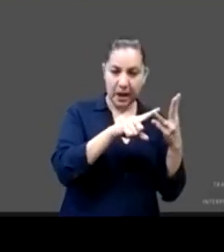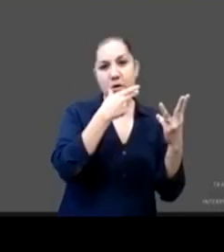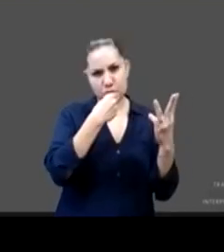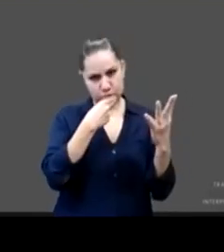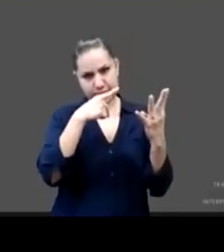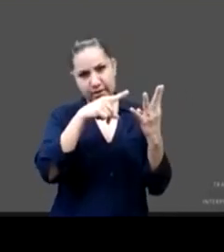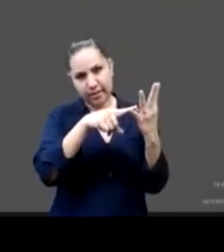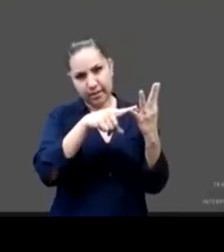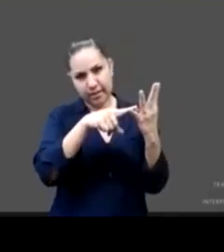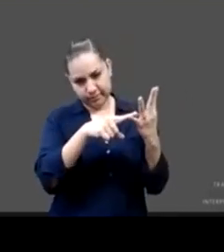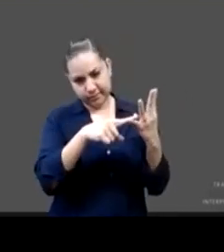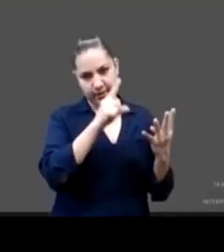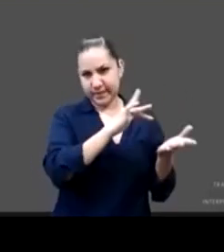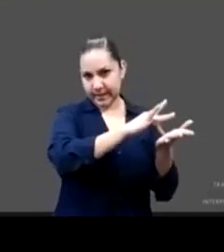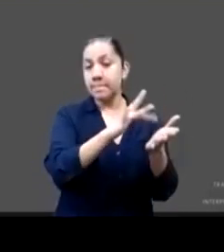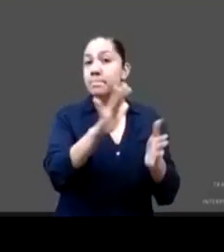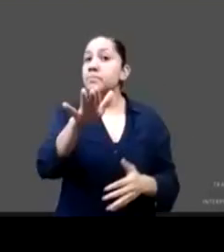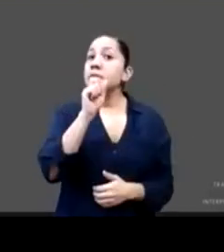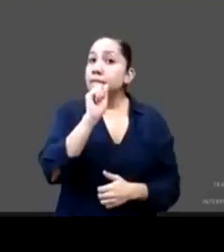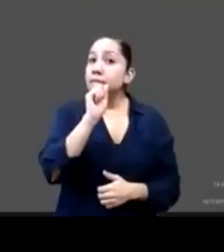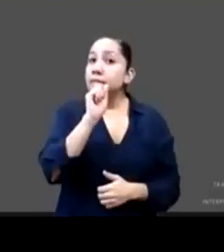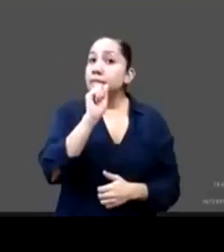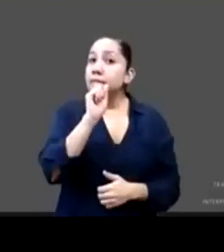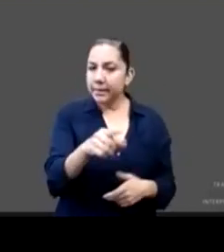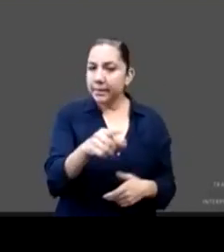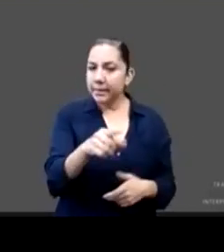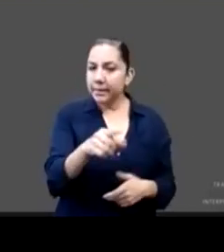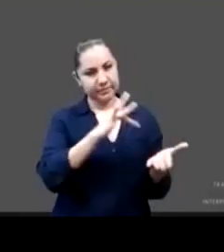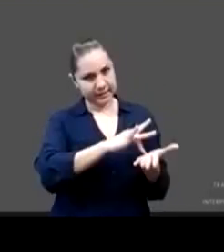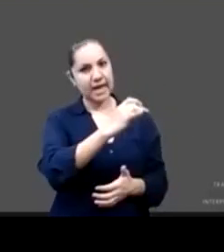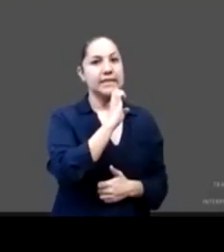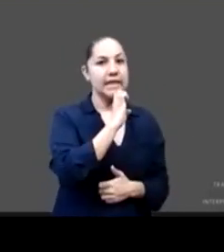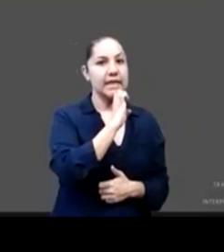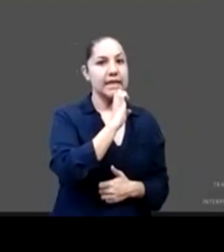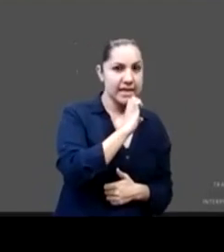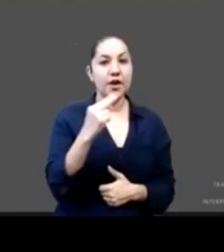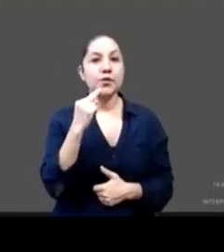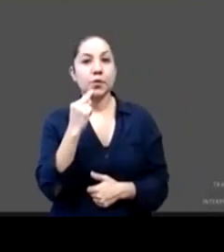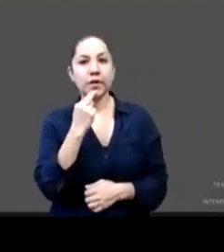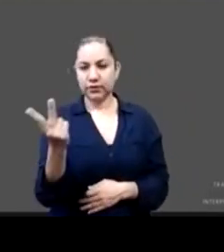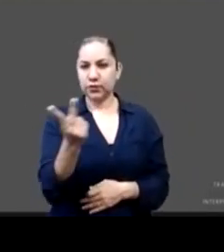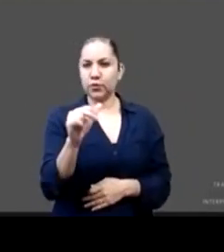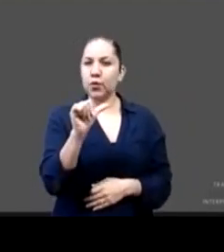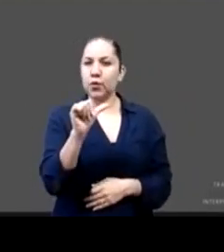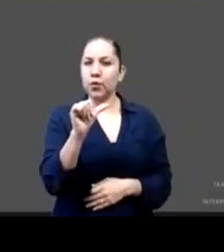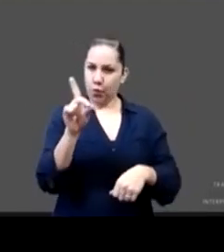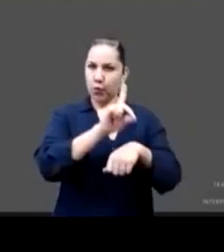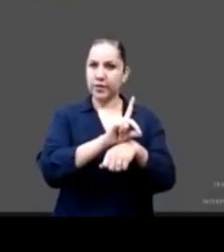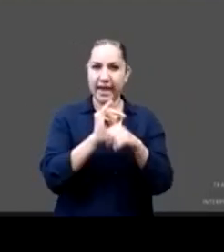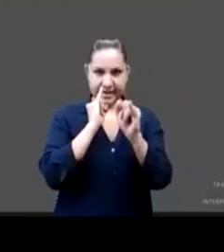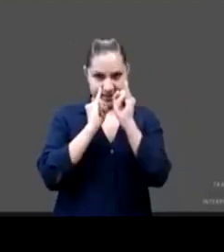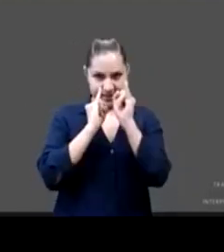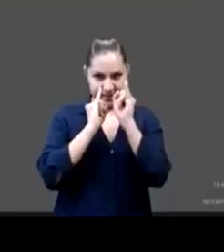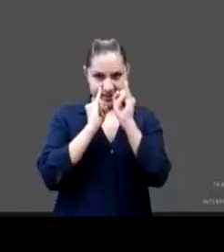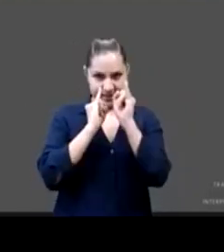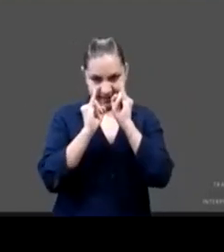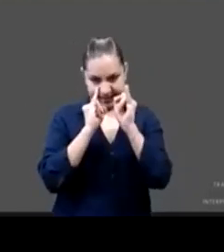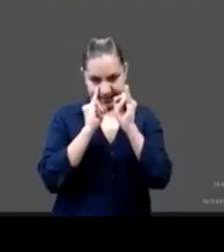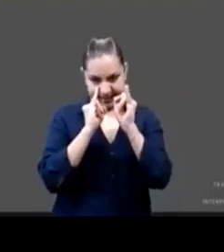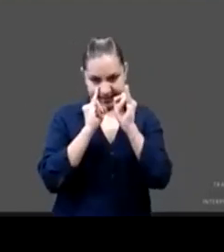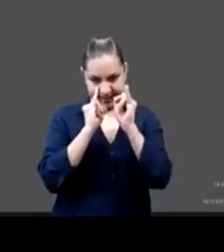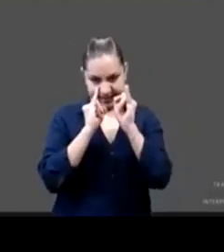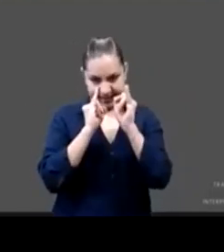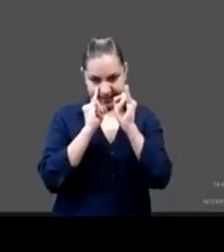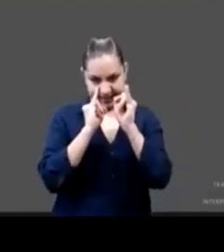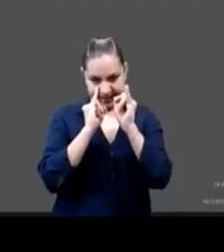continuar, agradecer profundamente también a Erika Ordóñez y a Noé Romero, quienes nos estarán acompañando en la traducción e interpretación del lenguaje